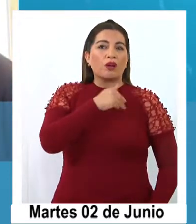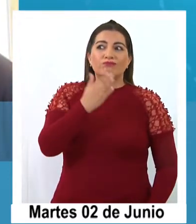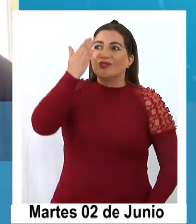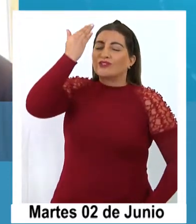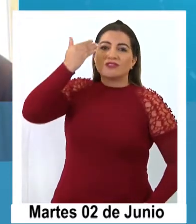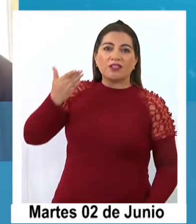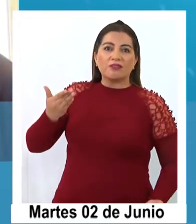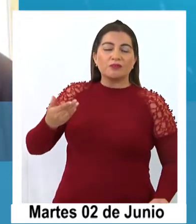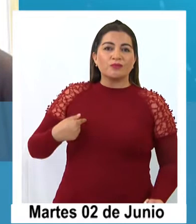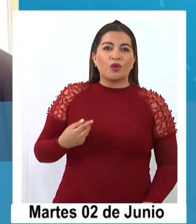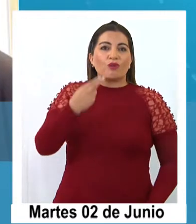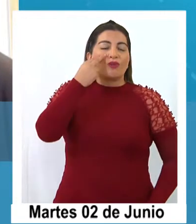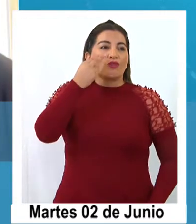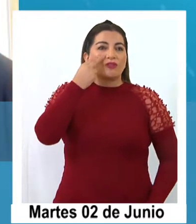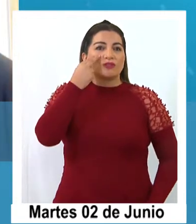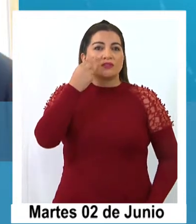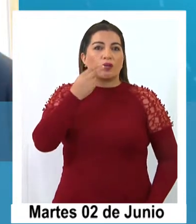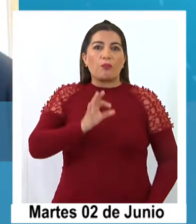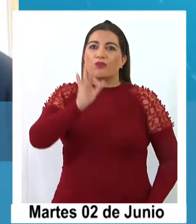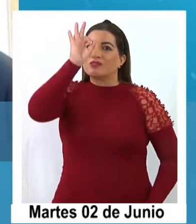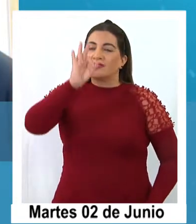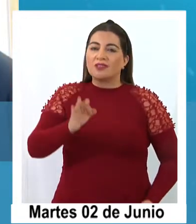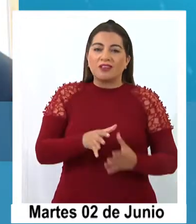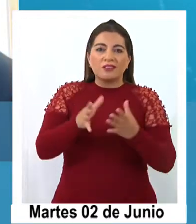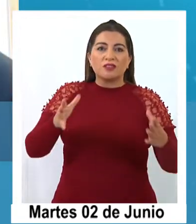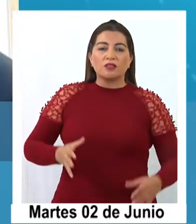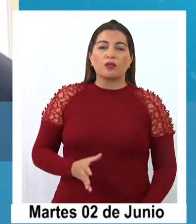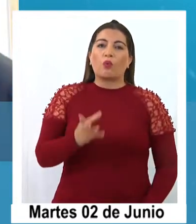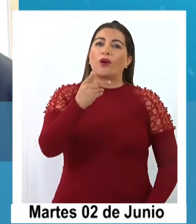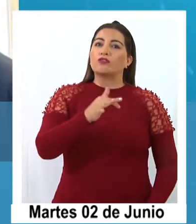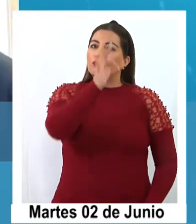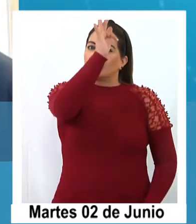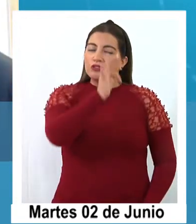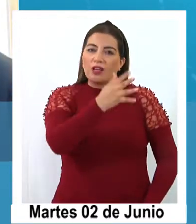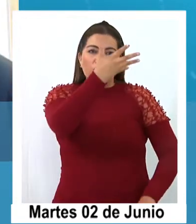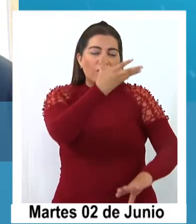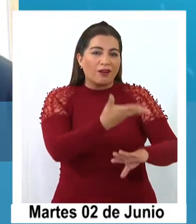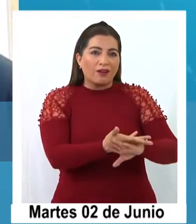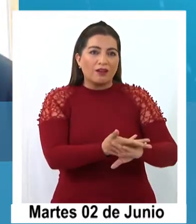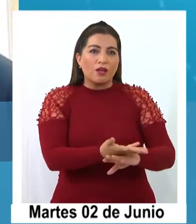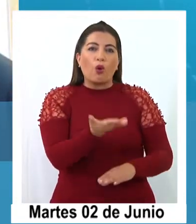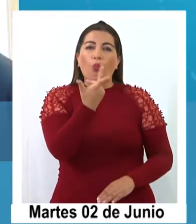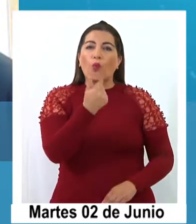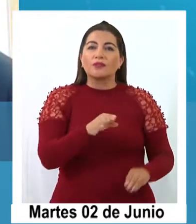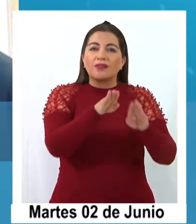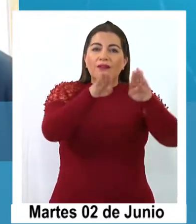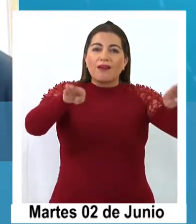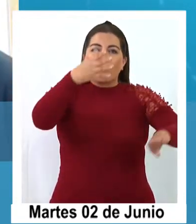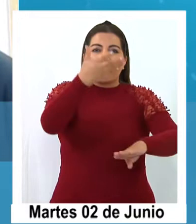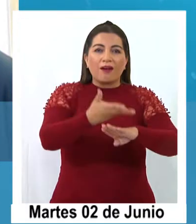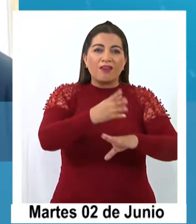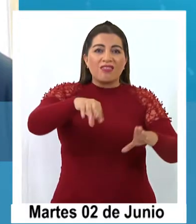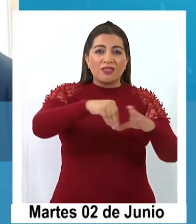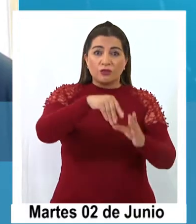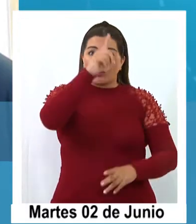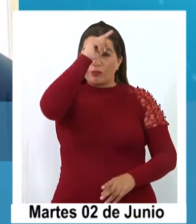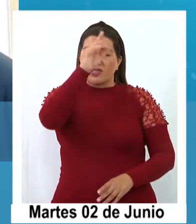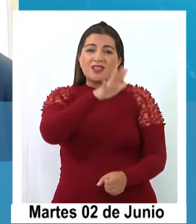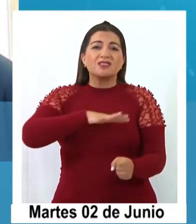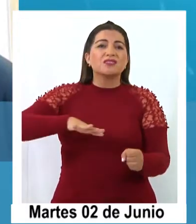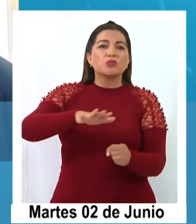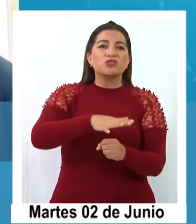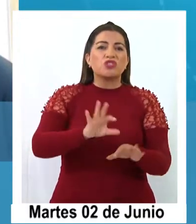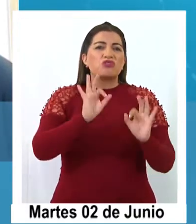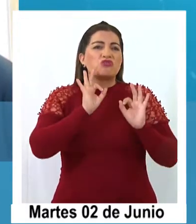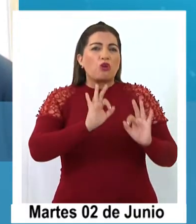sabemos, no podemos dimensionar, porque no sabemos las cifras, cuánto personal tiene el hospital, cuántas camas tiene el hospital, cuál es la situación, entre comillas,